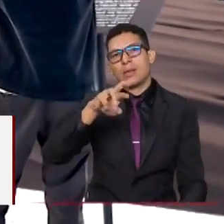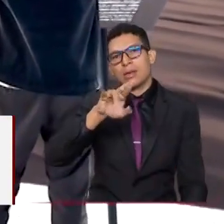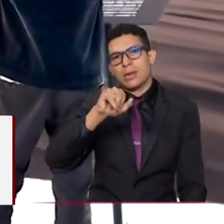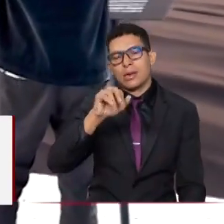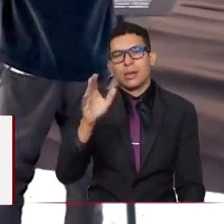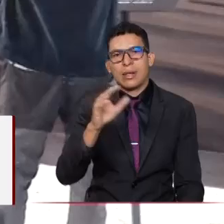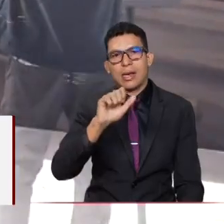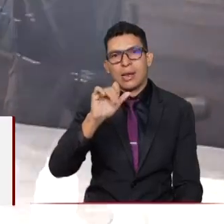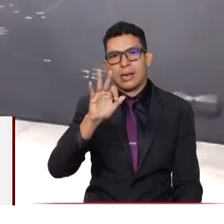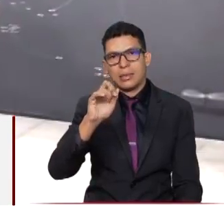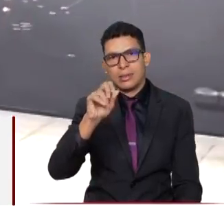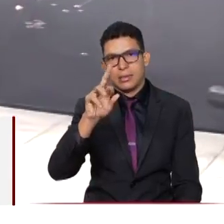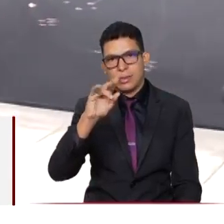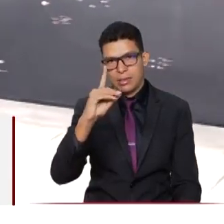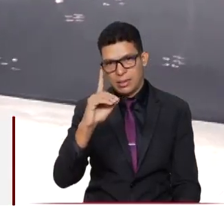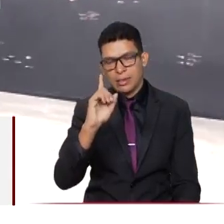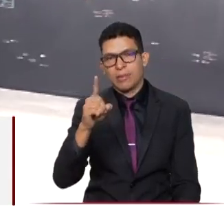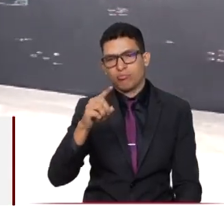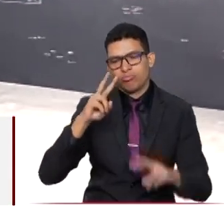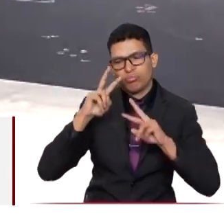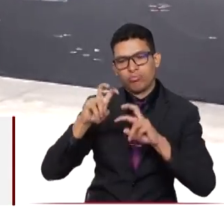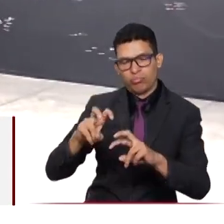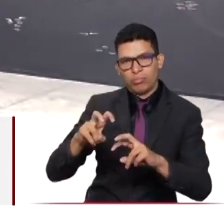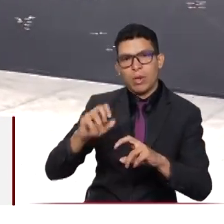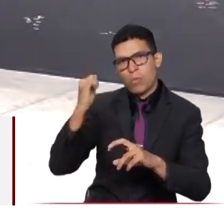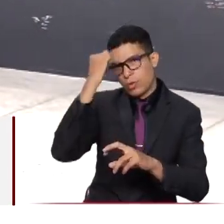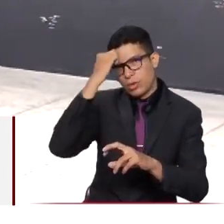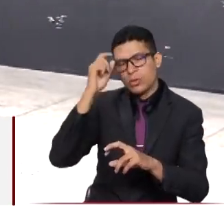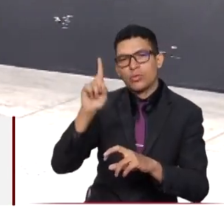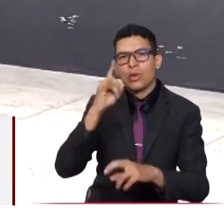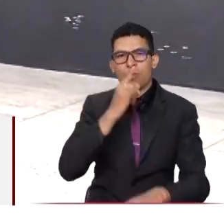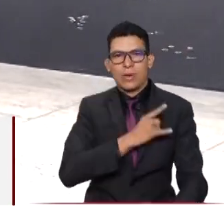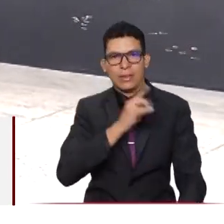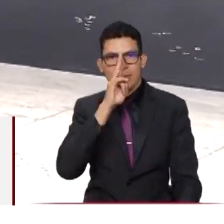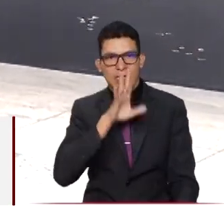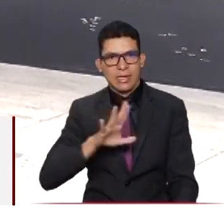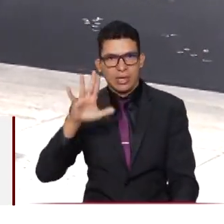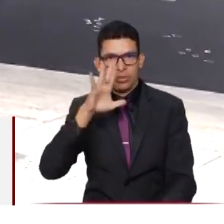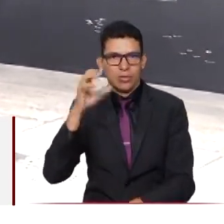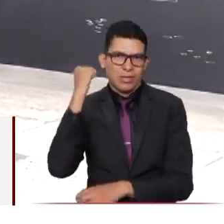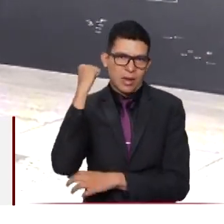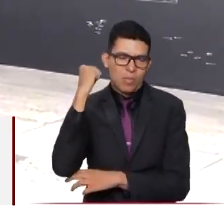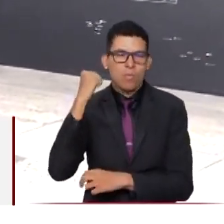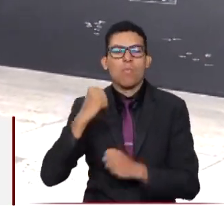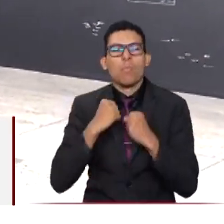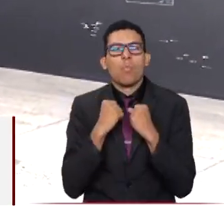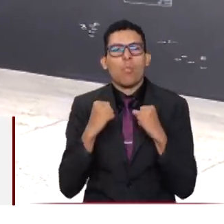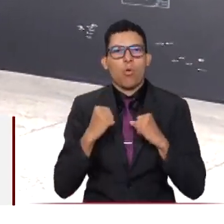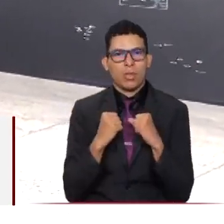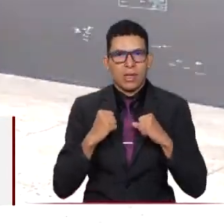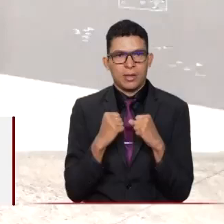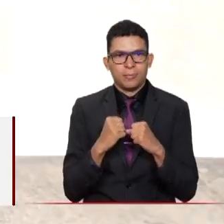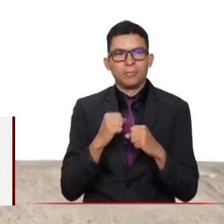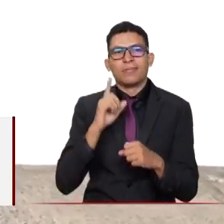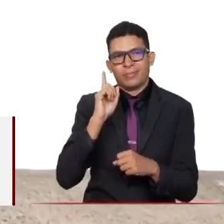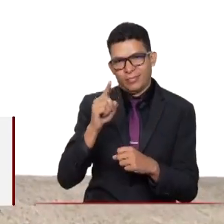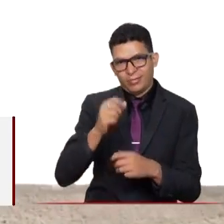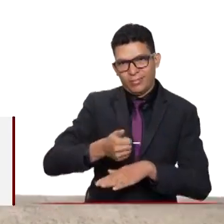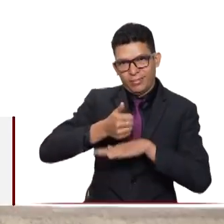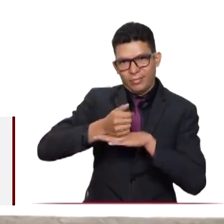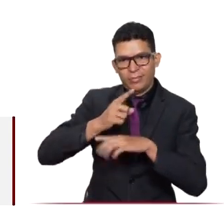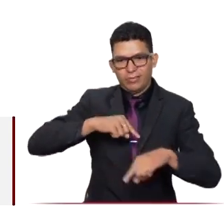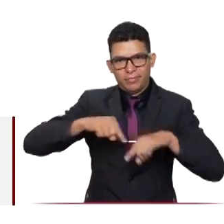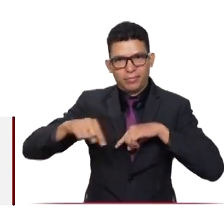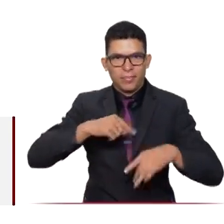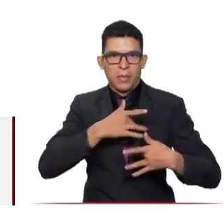es investigadora y profesora también de la Universidad Nacional de Bogotá. Ella es curadora de Ecos Bauhausianos en Industrias Metálicas